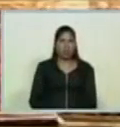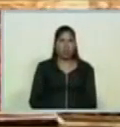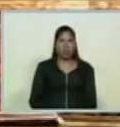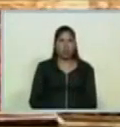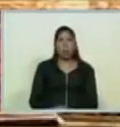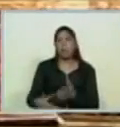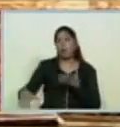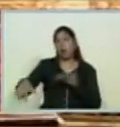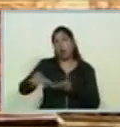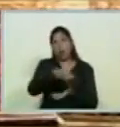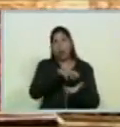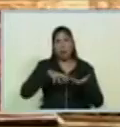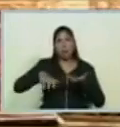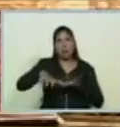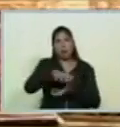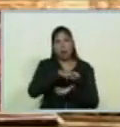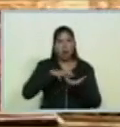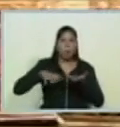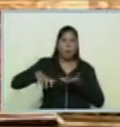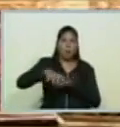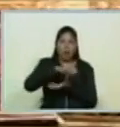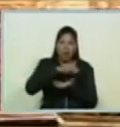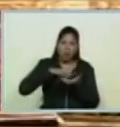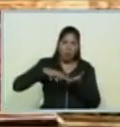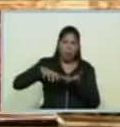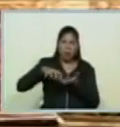Conflictos y conflictos, no resuelve ninguno.